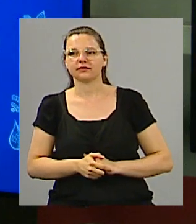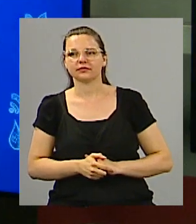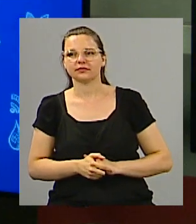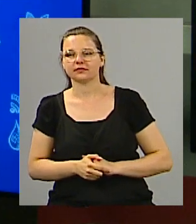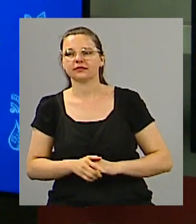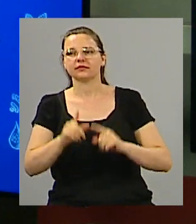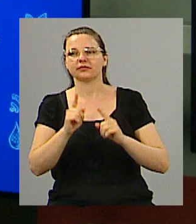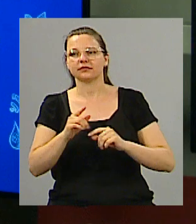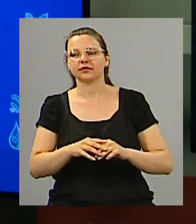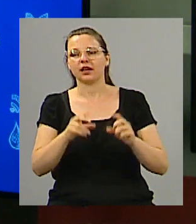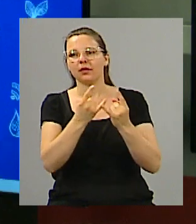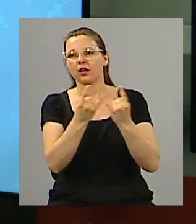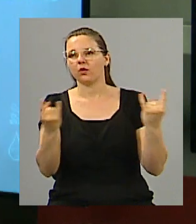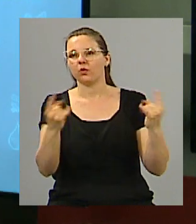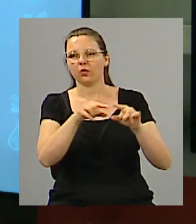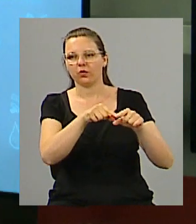nuestro sitio web